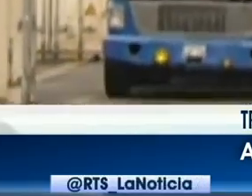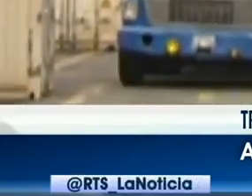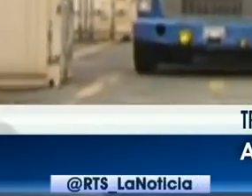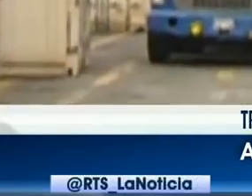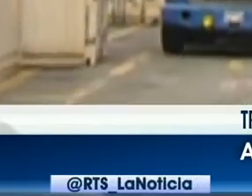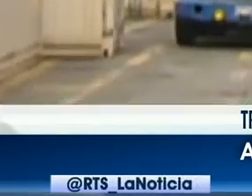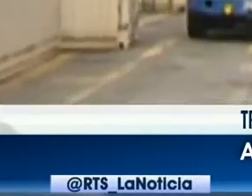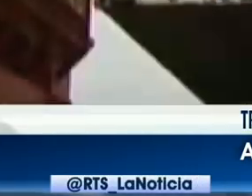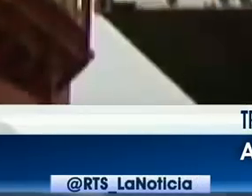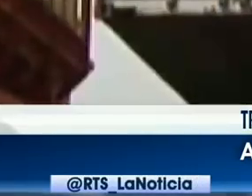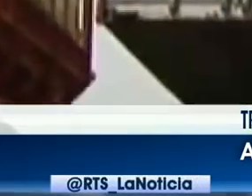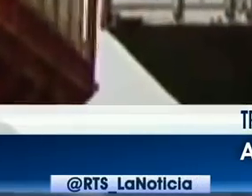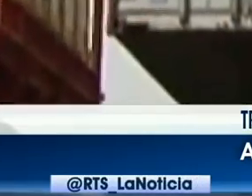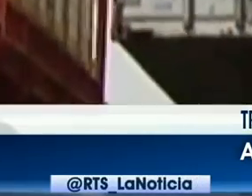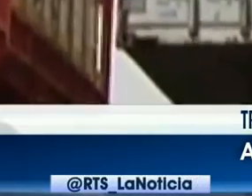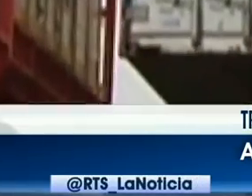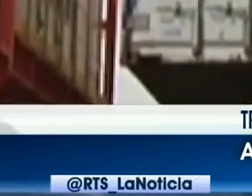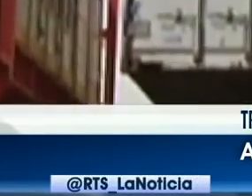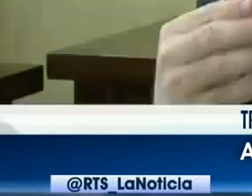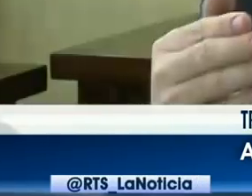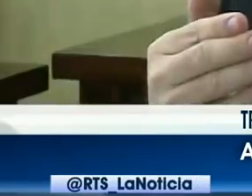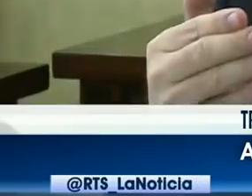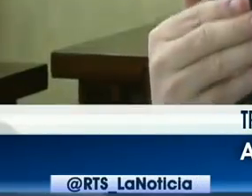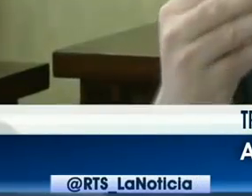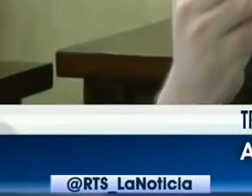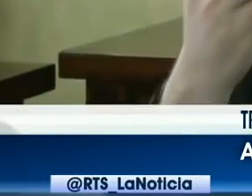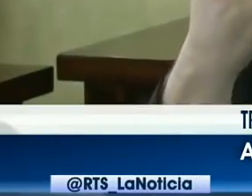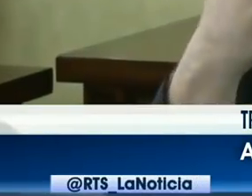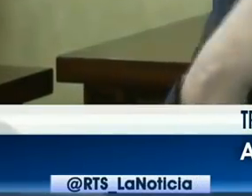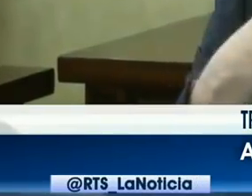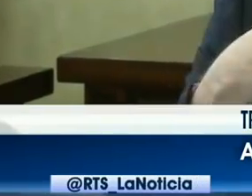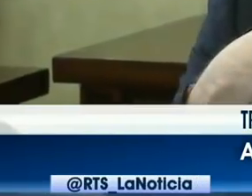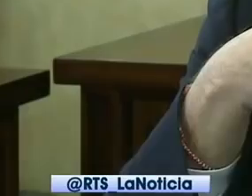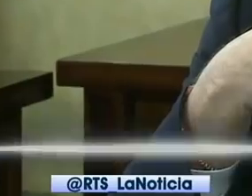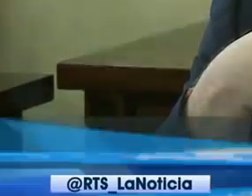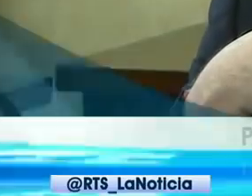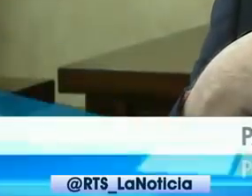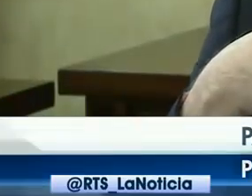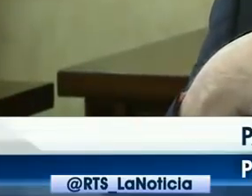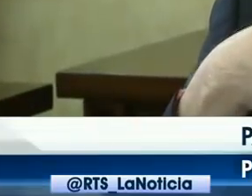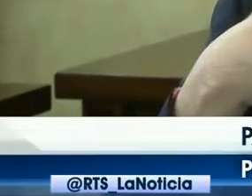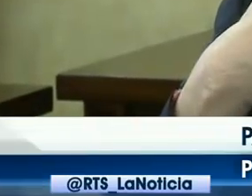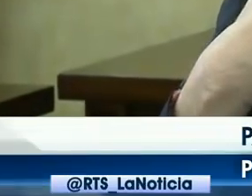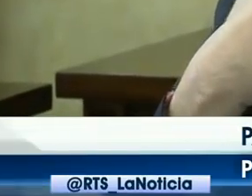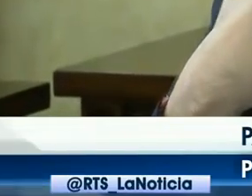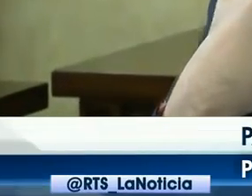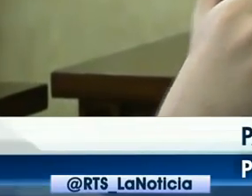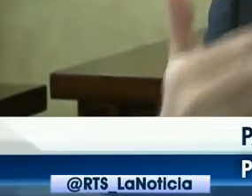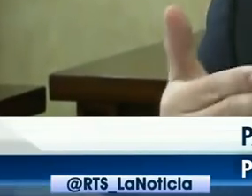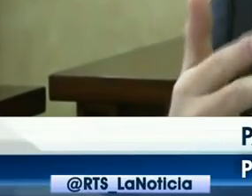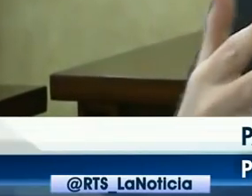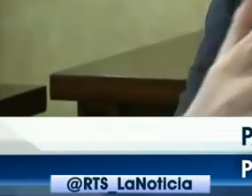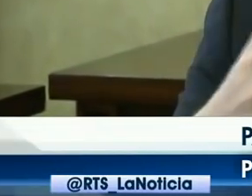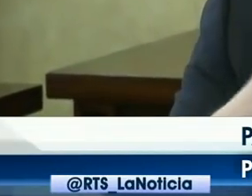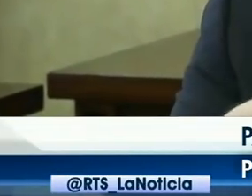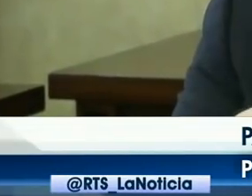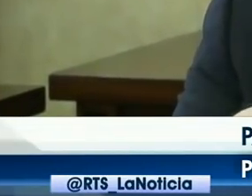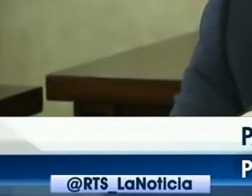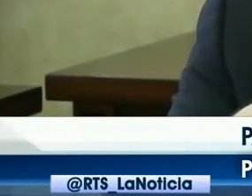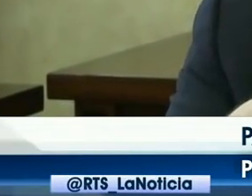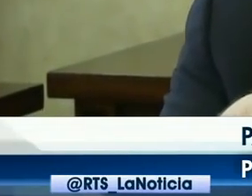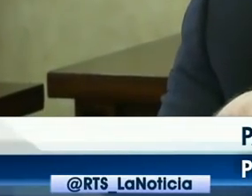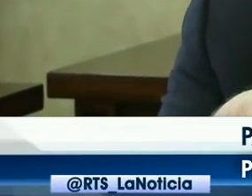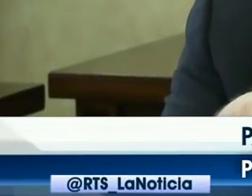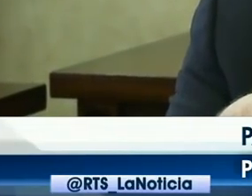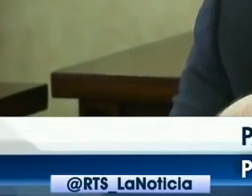solo buscarían demorar la eliminación de esta tasa. Se está comprando tiempo para seguir recaudando. Es una tasa